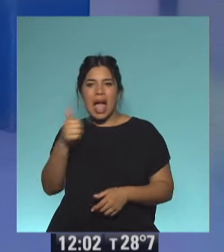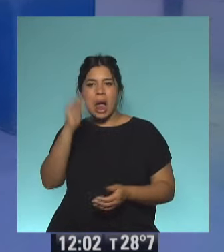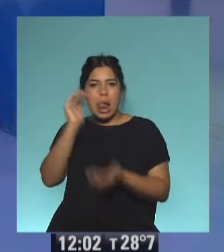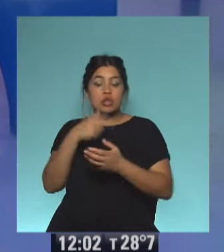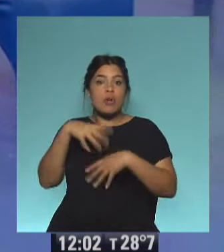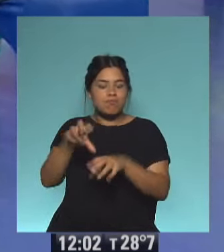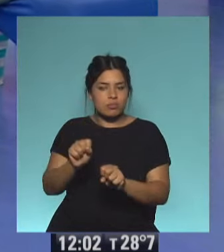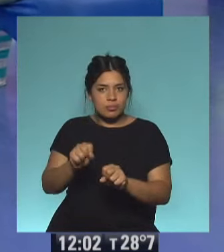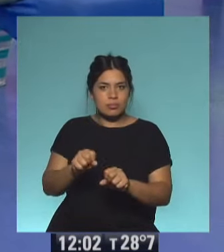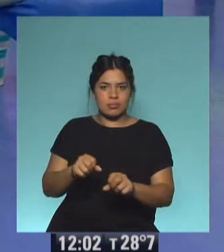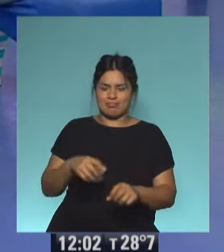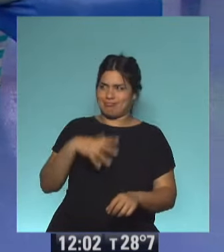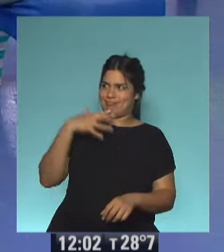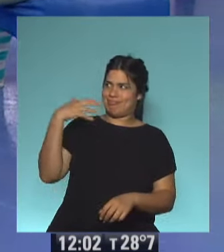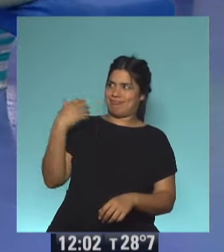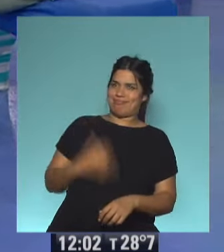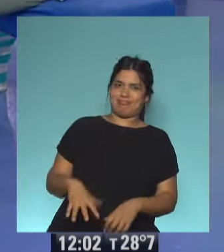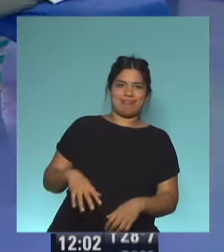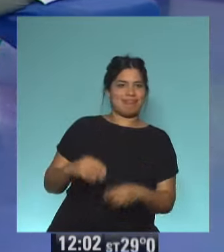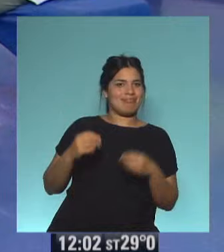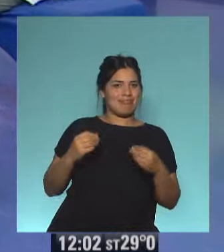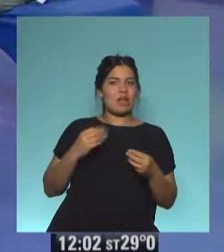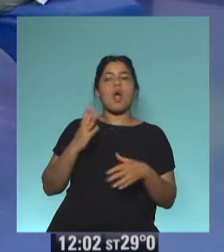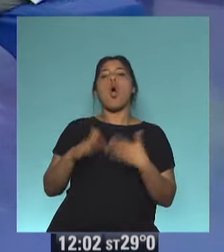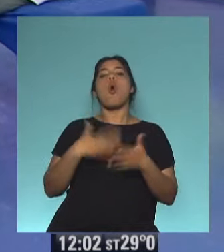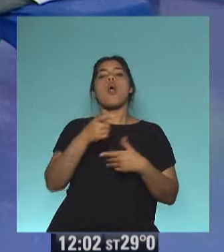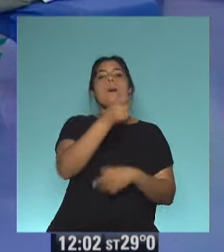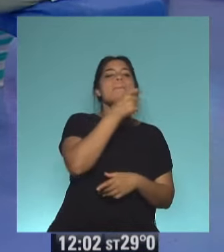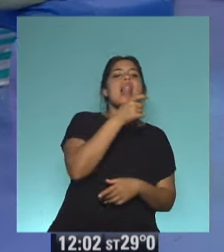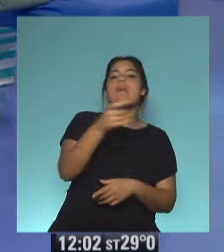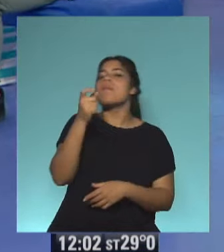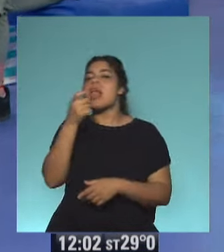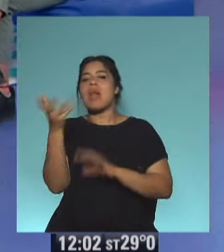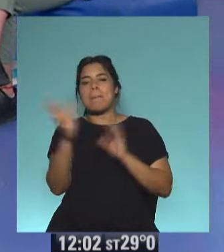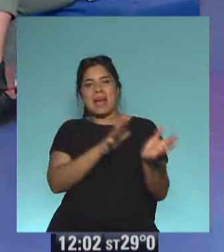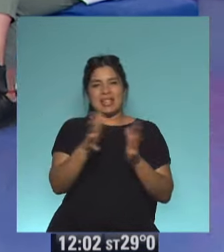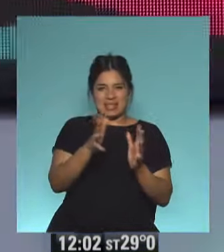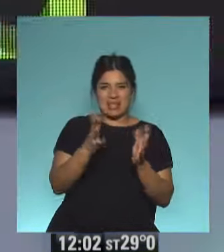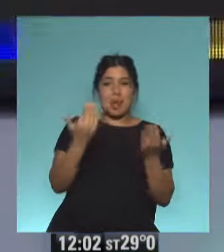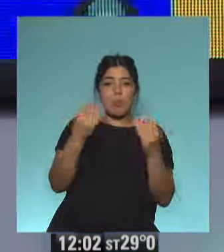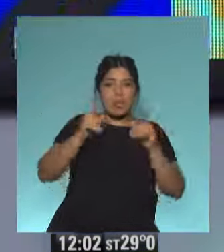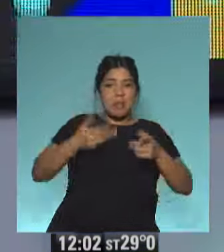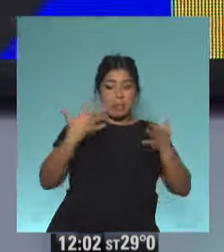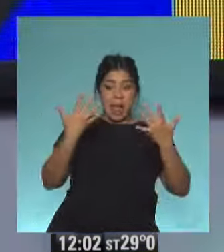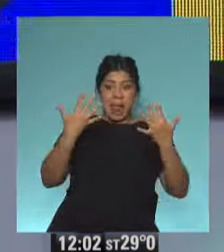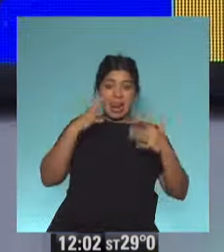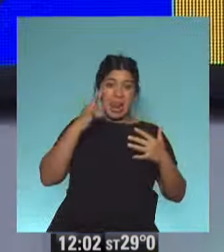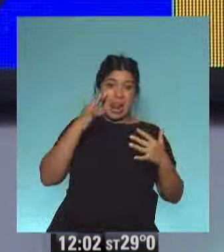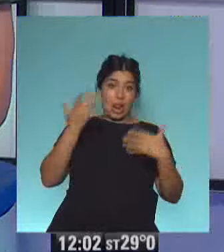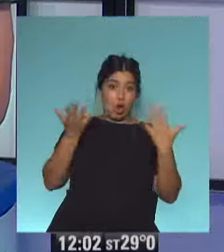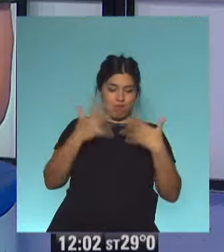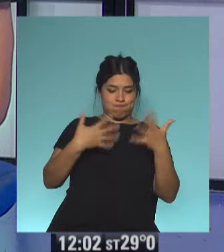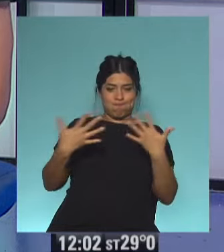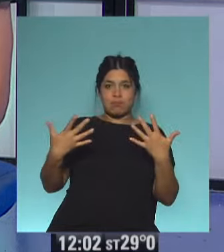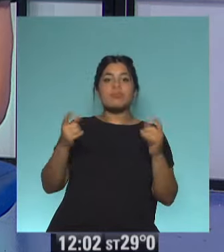agarré. Puede ser que sea, ¿no? Como un juego para, ¿no?, hacer algo con las manos, tal vez. Como hicimos alguna